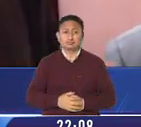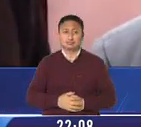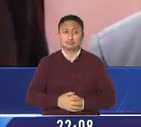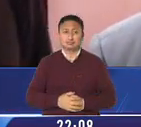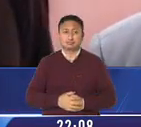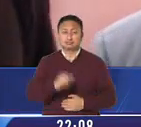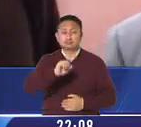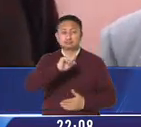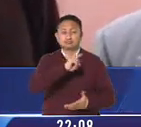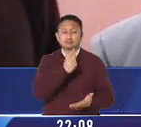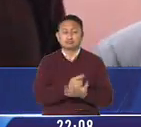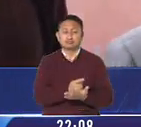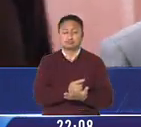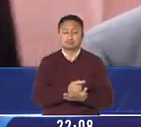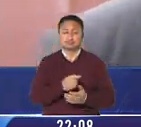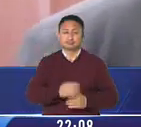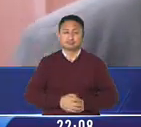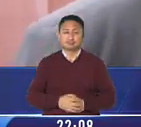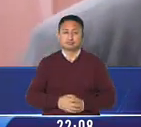Así es.